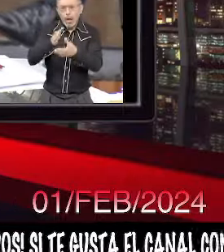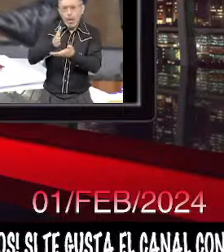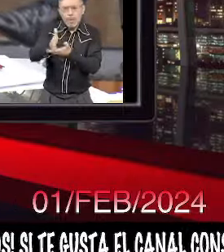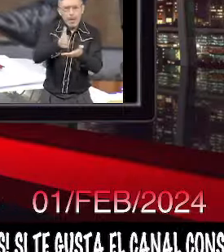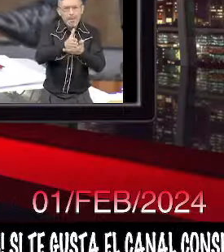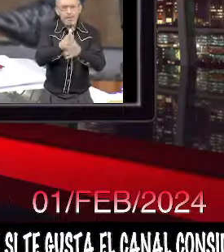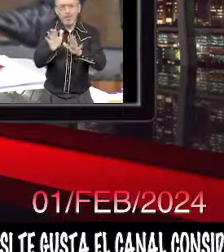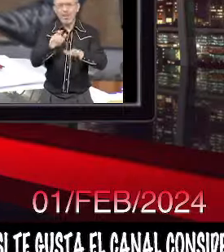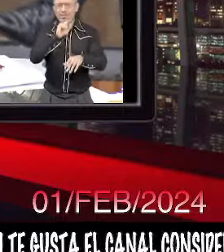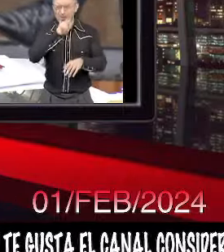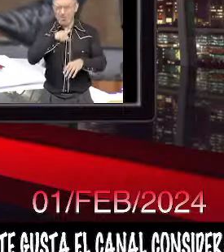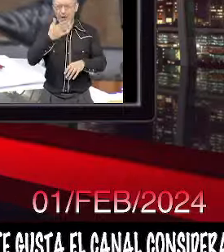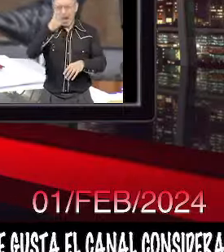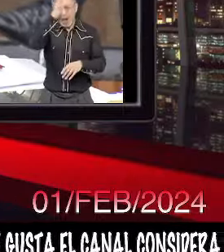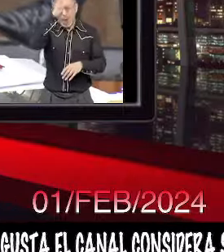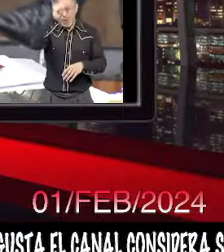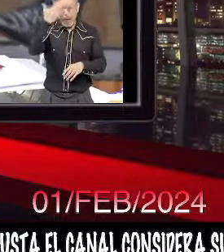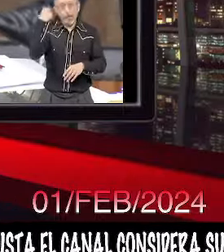decía cállate chachalaca,